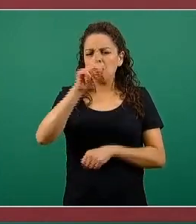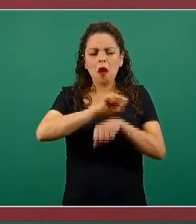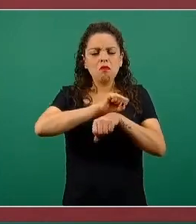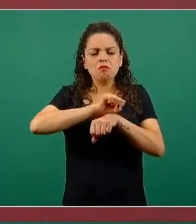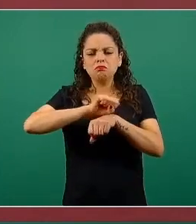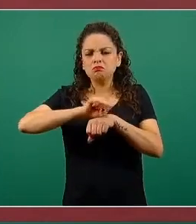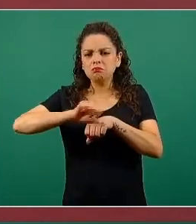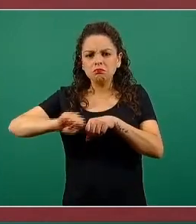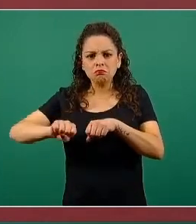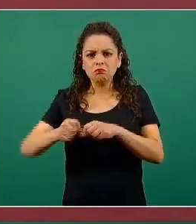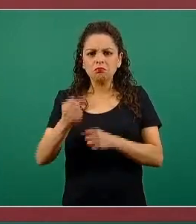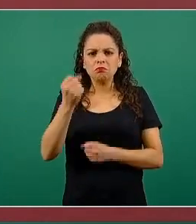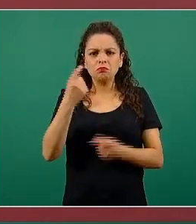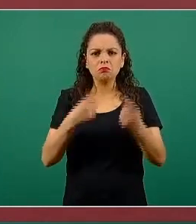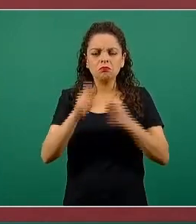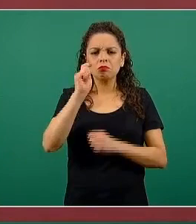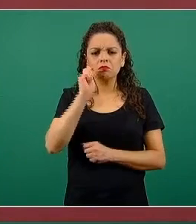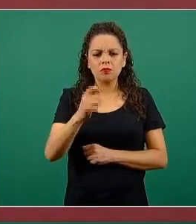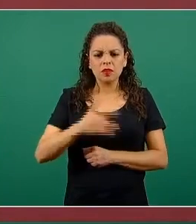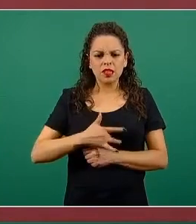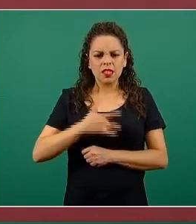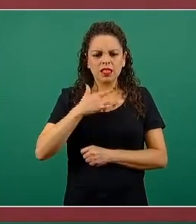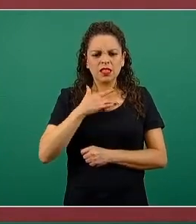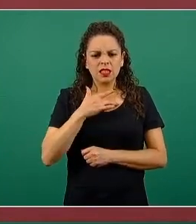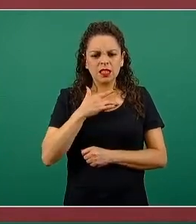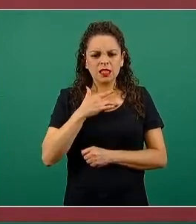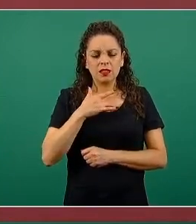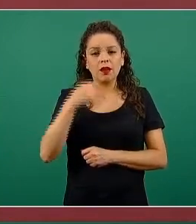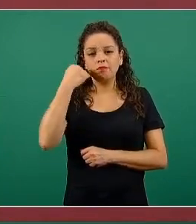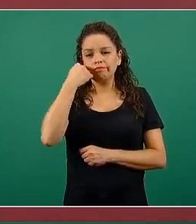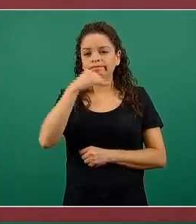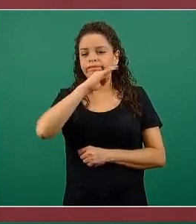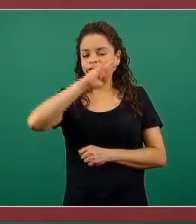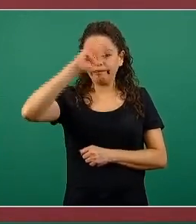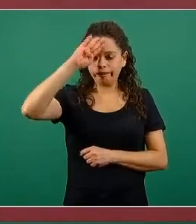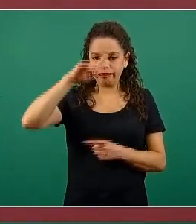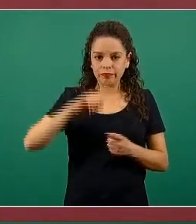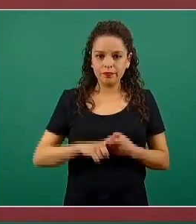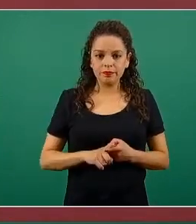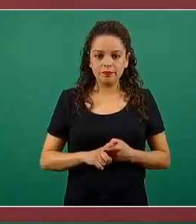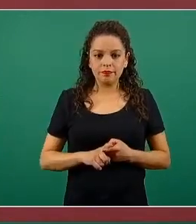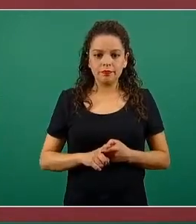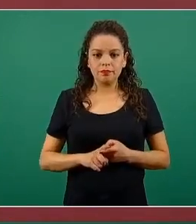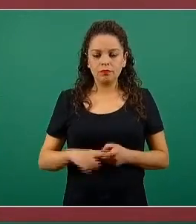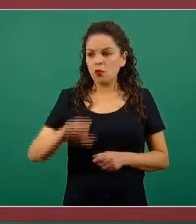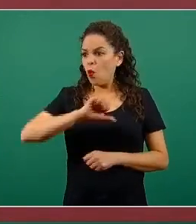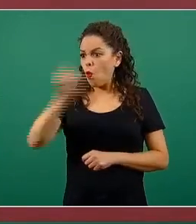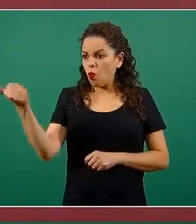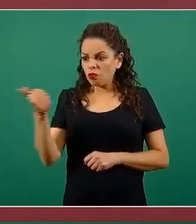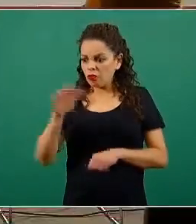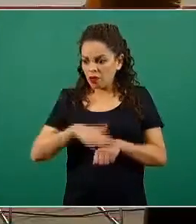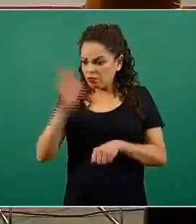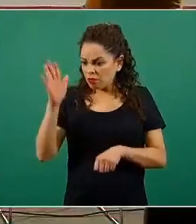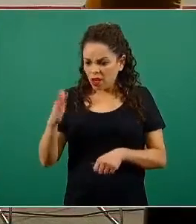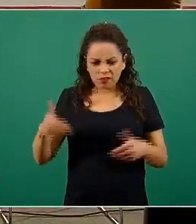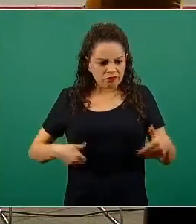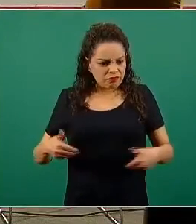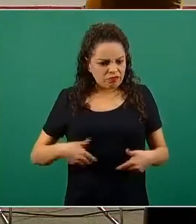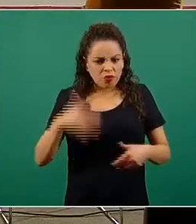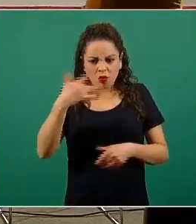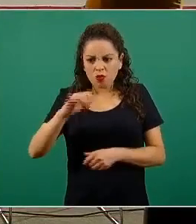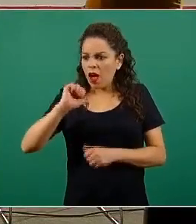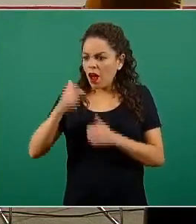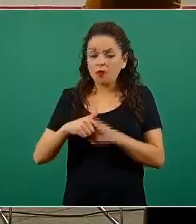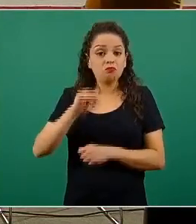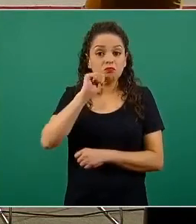algunos pequeños y breves episodios de febrícula, prácticamente ninguna otra molestia. Cuando se le pregunta